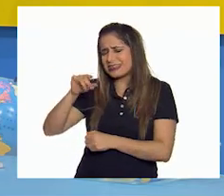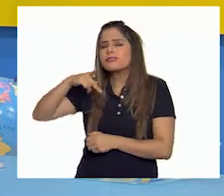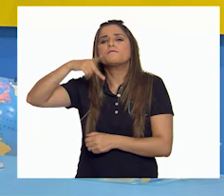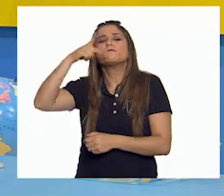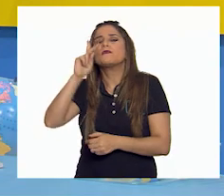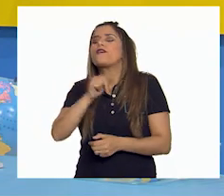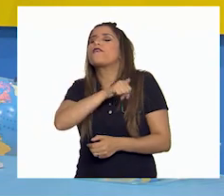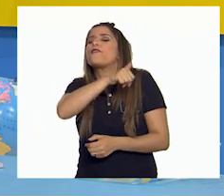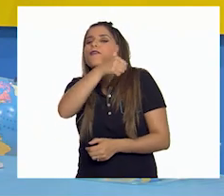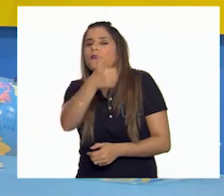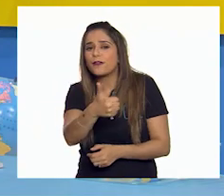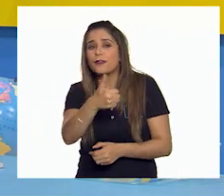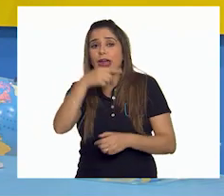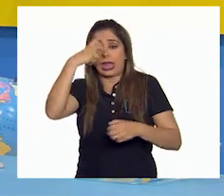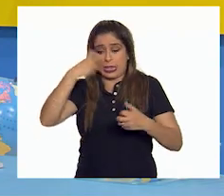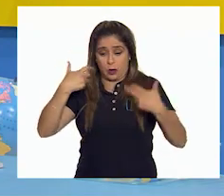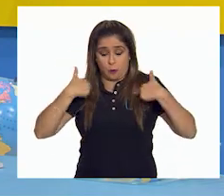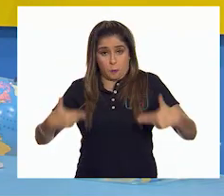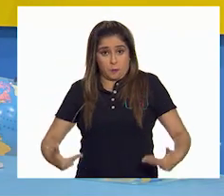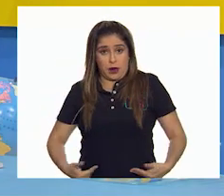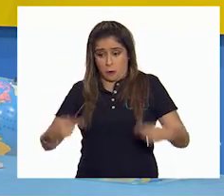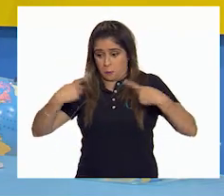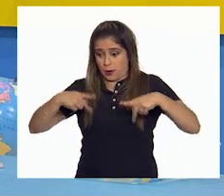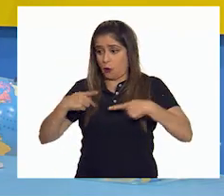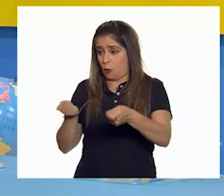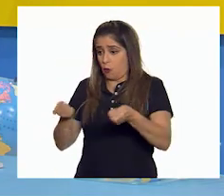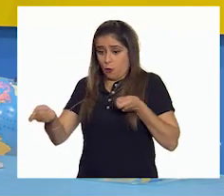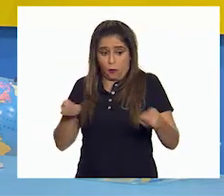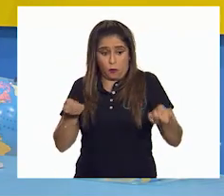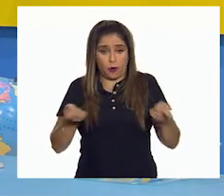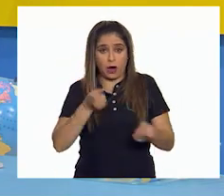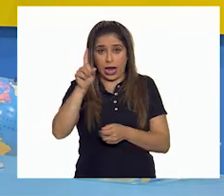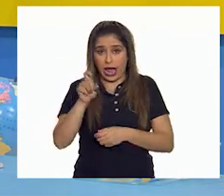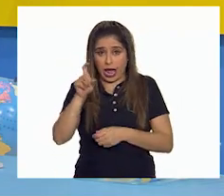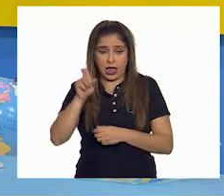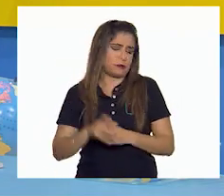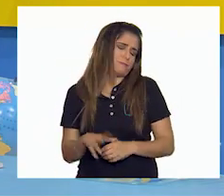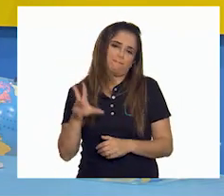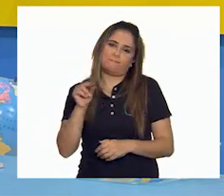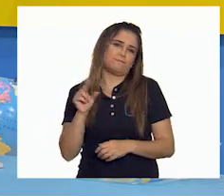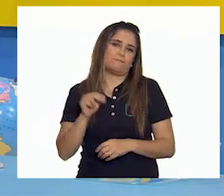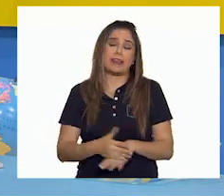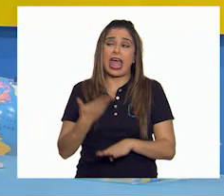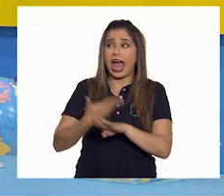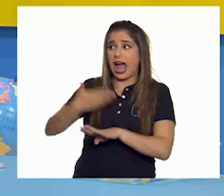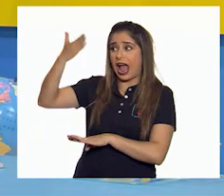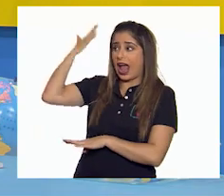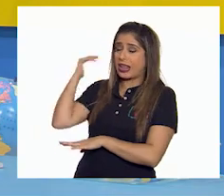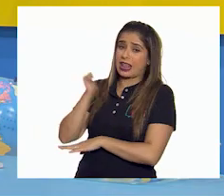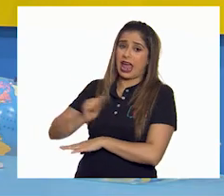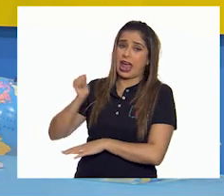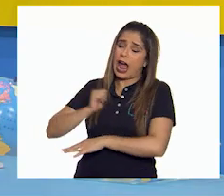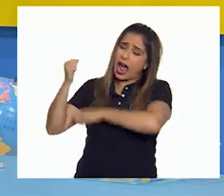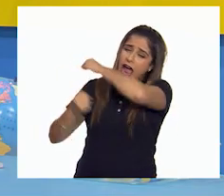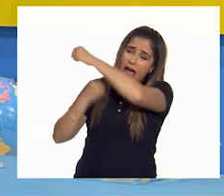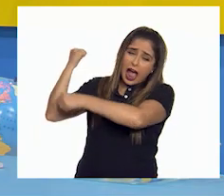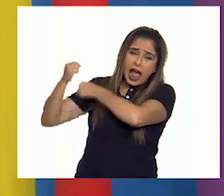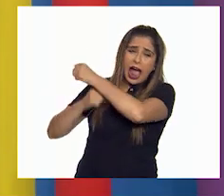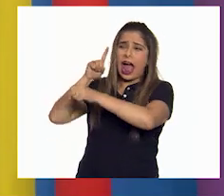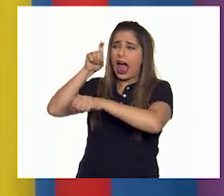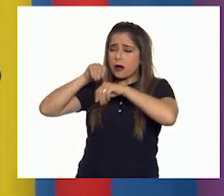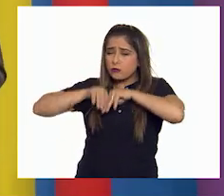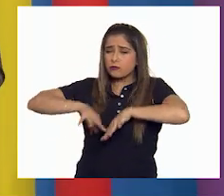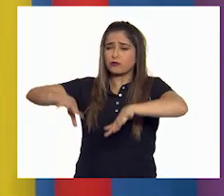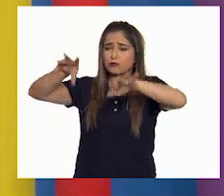un viaje que no depende del ser humano. Esta agua pudo haber estado en todas partes y para llegar aquí y estar en este